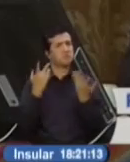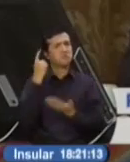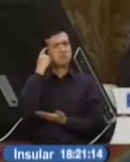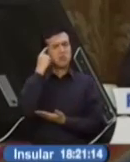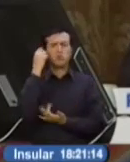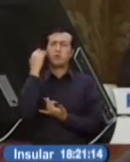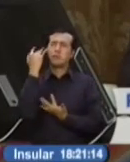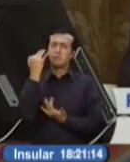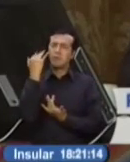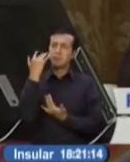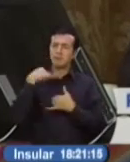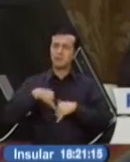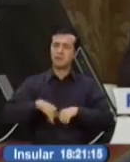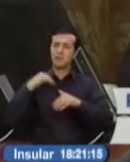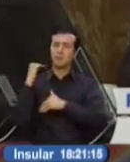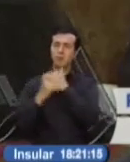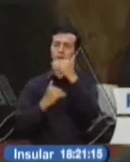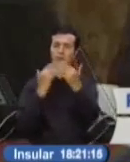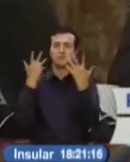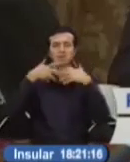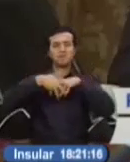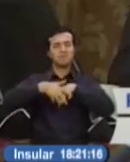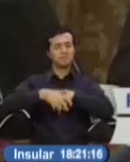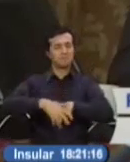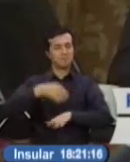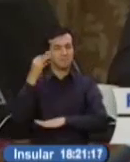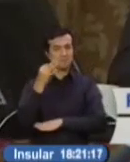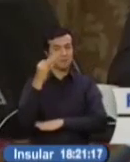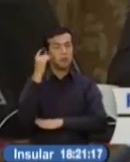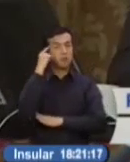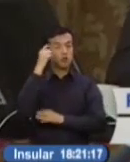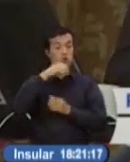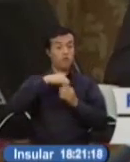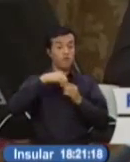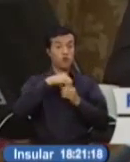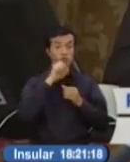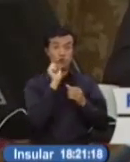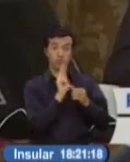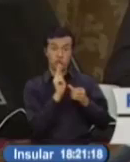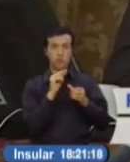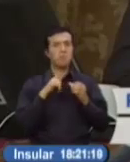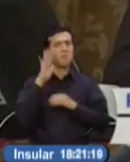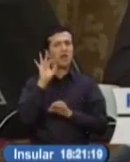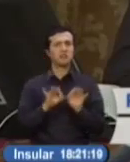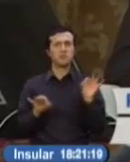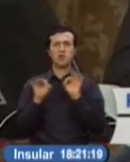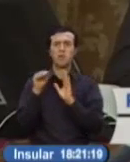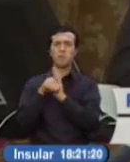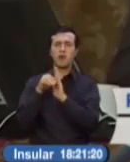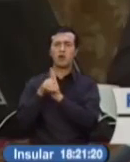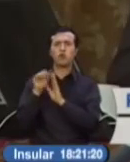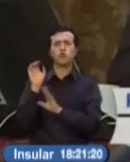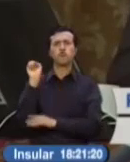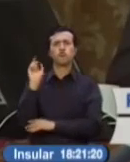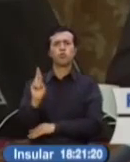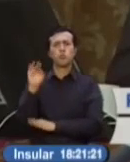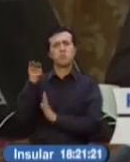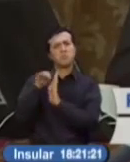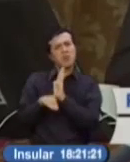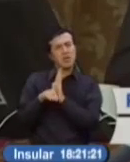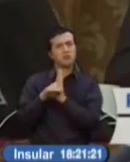tenemos esperanza que continuará el proceso integracionista. El Fondo del Sur para mí incluso es mucho más importante que el Banco del Sur y